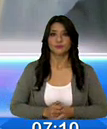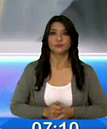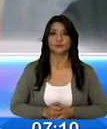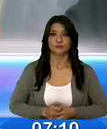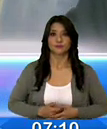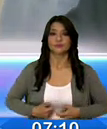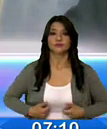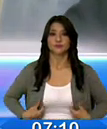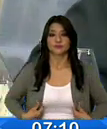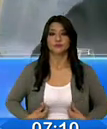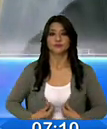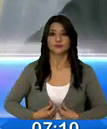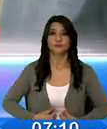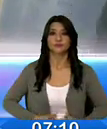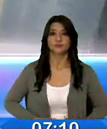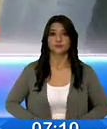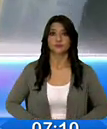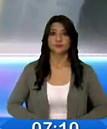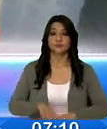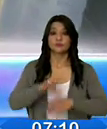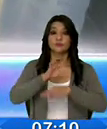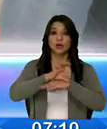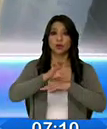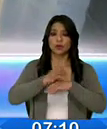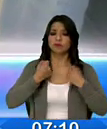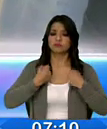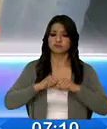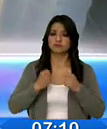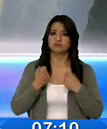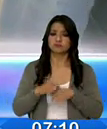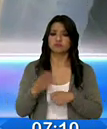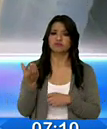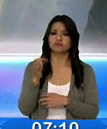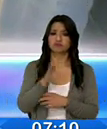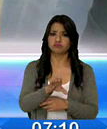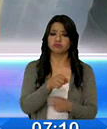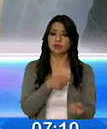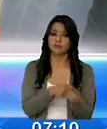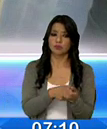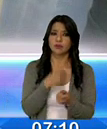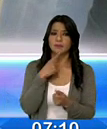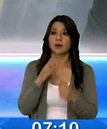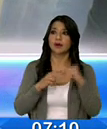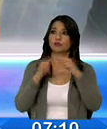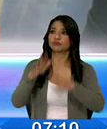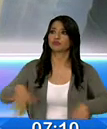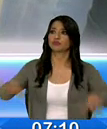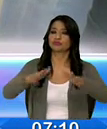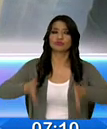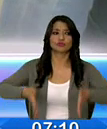El Ecuador ha hecho importantes esfuerzos para invertir en su infraestructura de salud. Sin embargo, no es